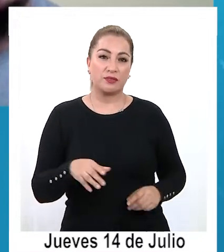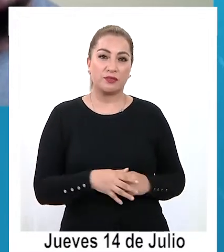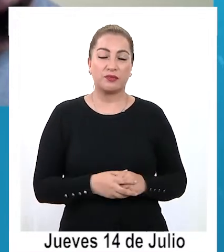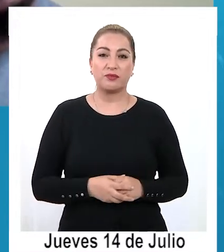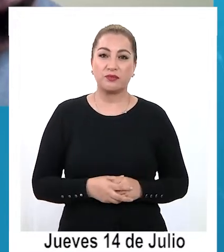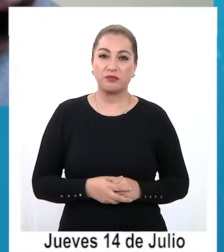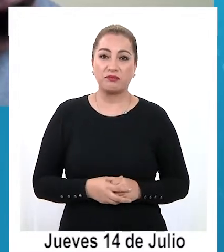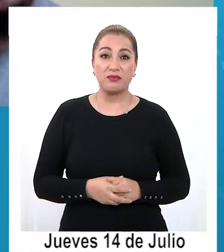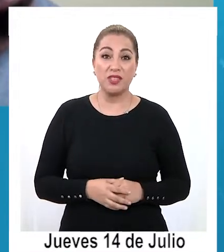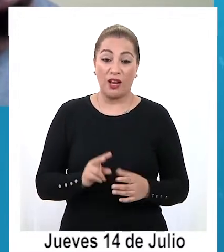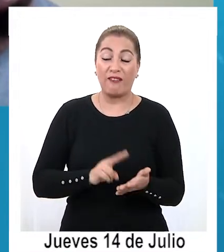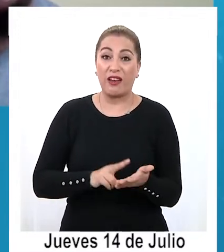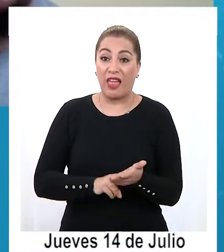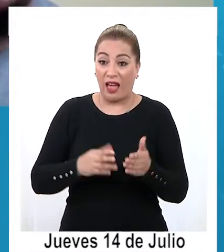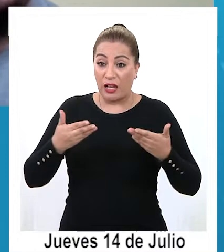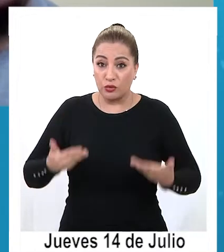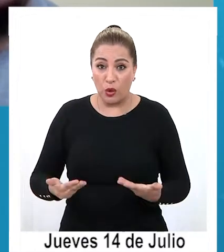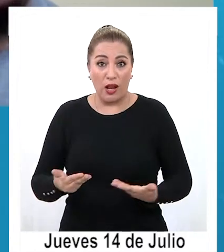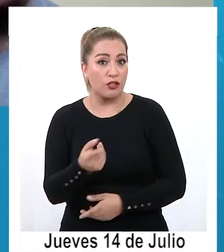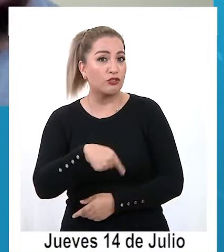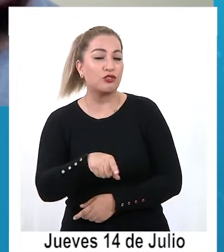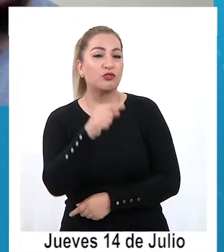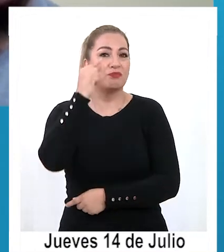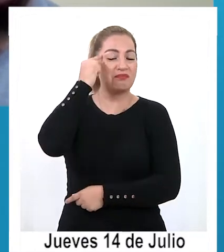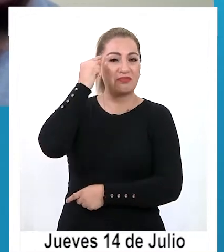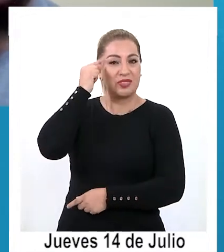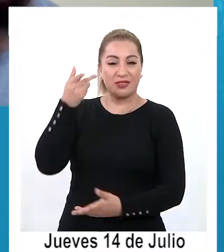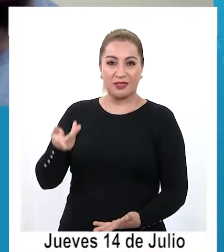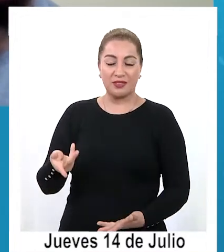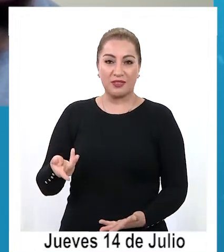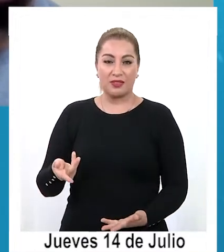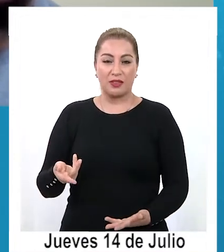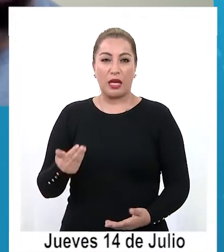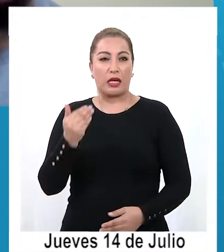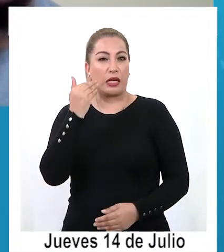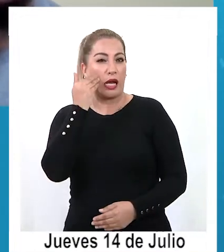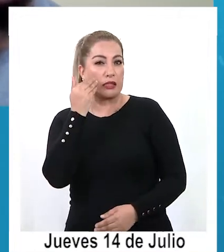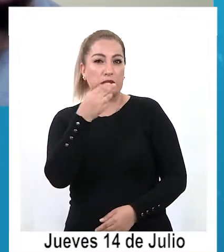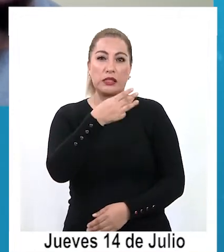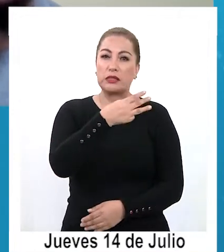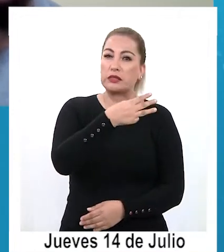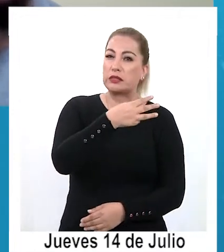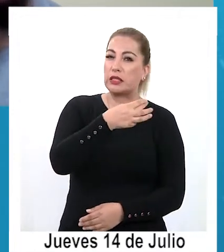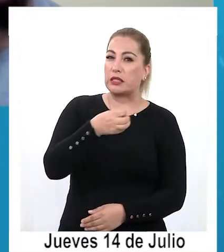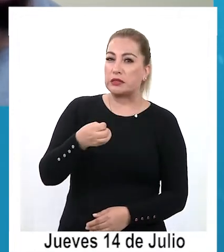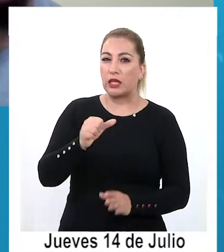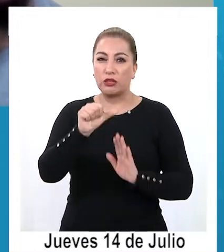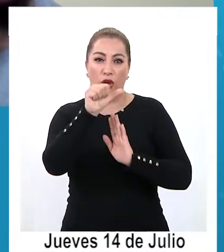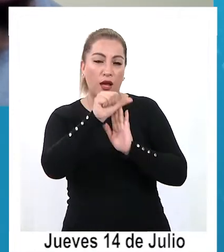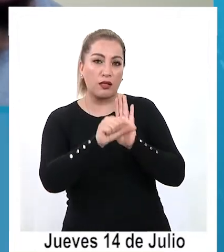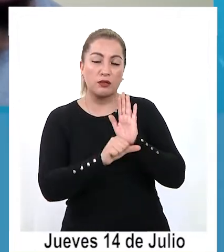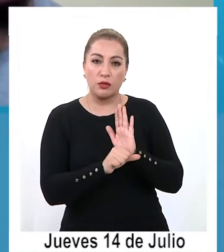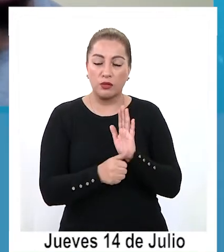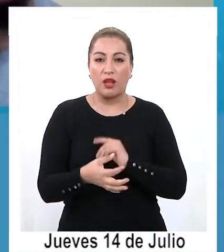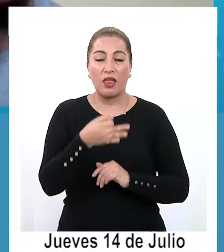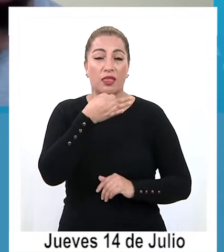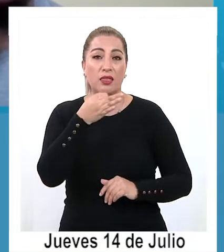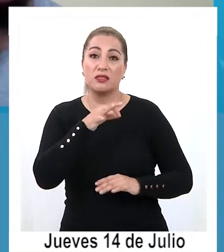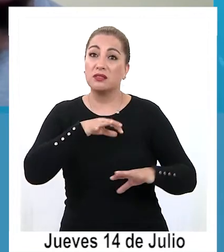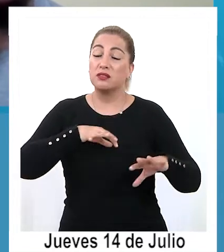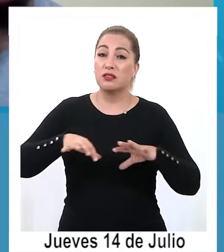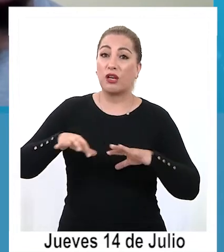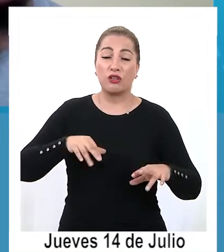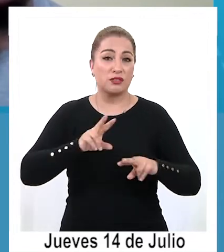con nuestra realidad actual, donde estamos pensando de que cerca de 300 y tantos artículos hablan de cosas que